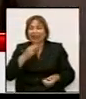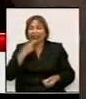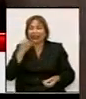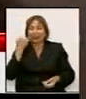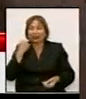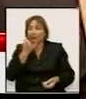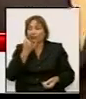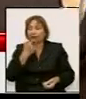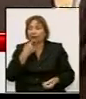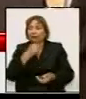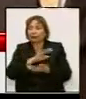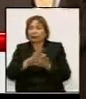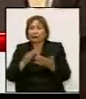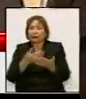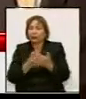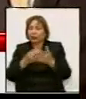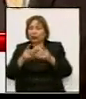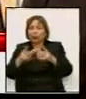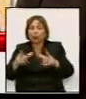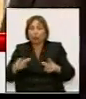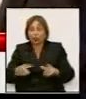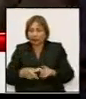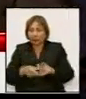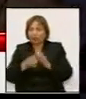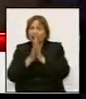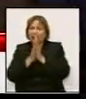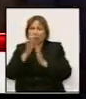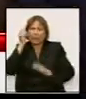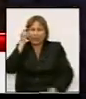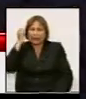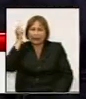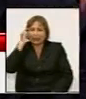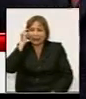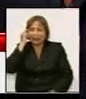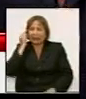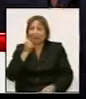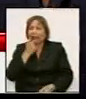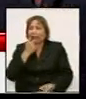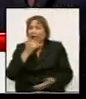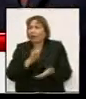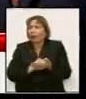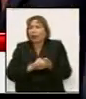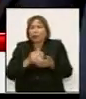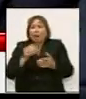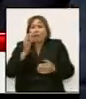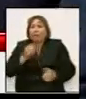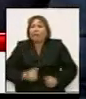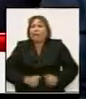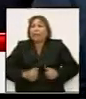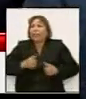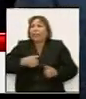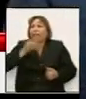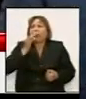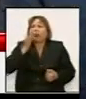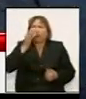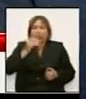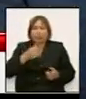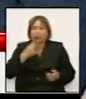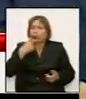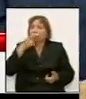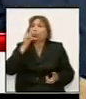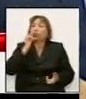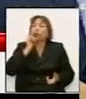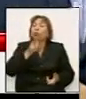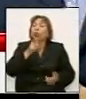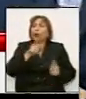en tantos lugares se ha pensado vagamente en una vida futura, Cristo nos dice, tu